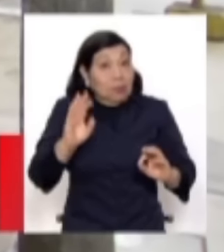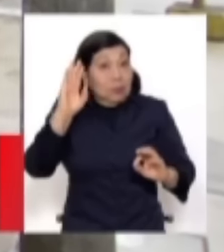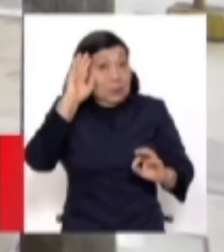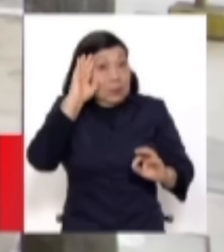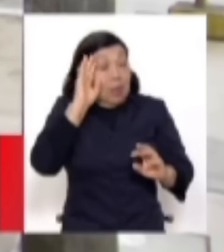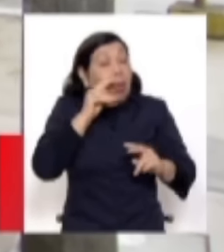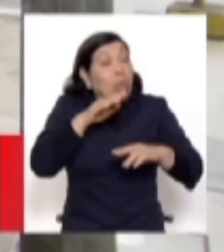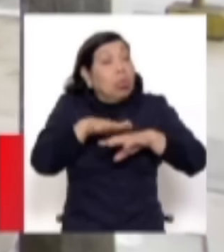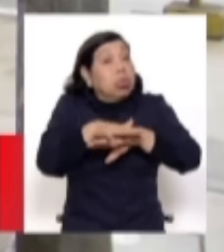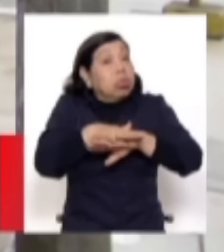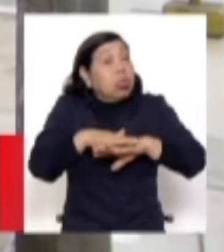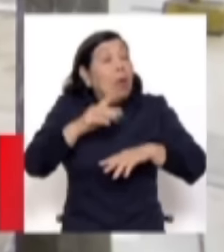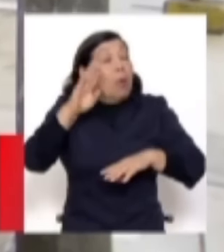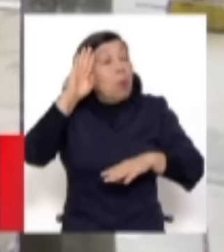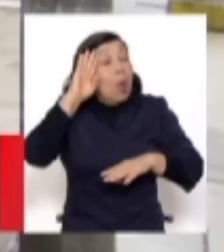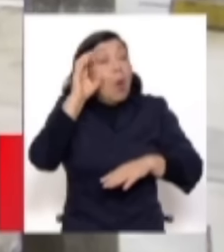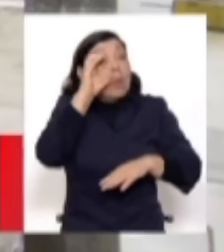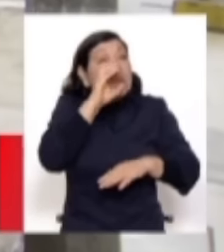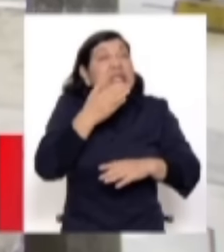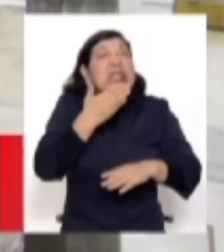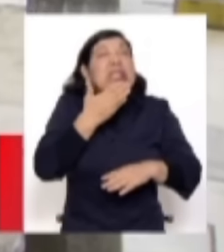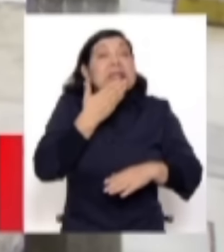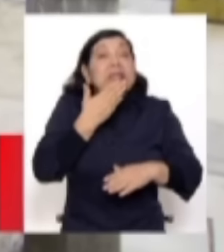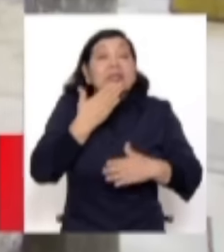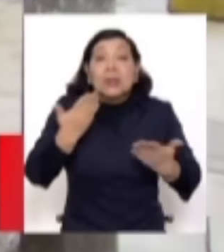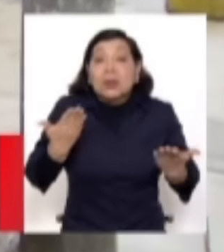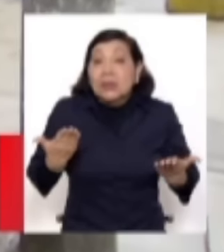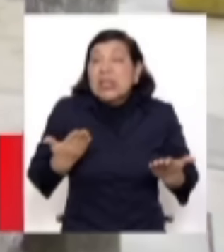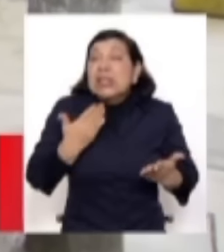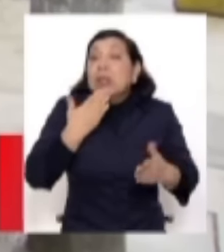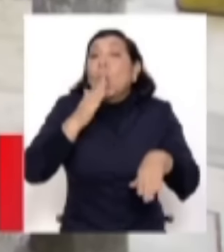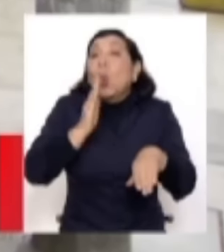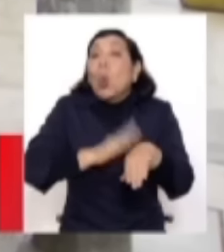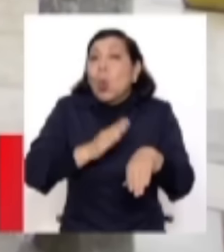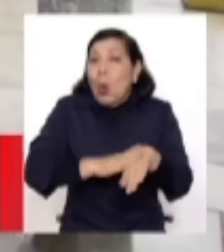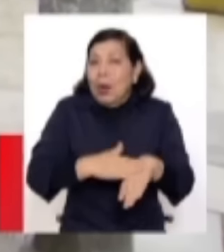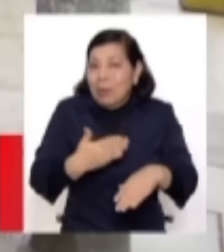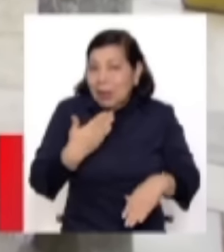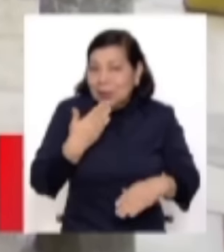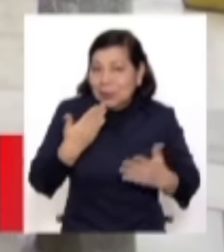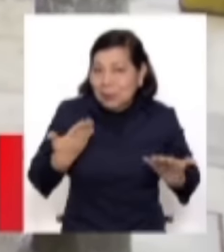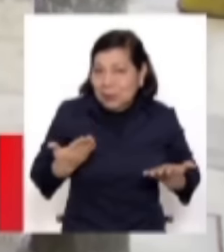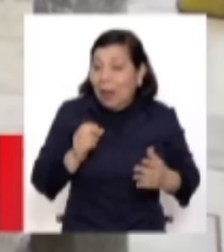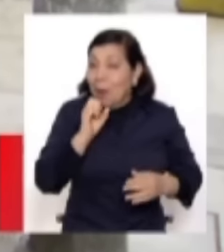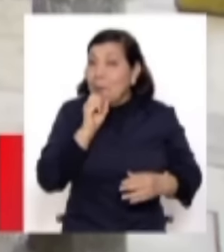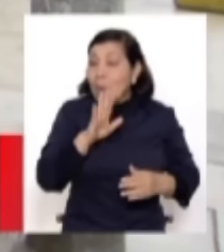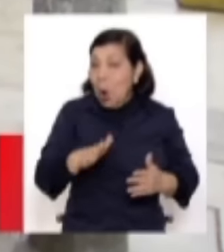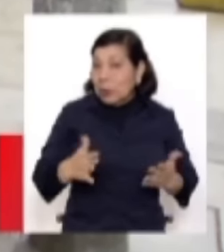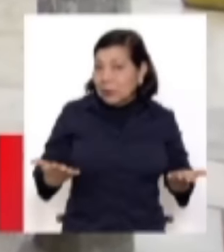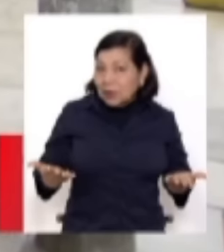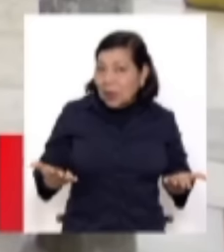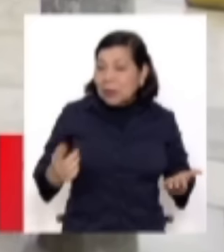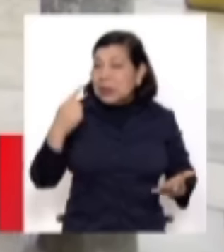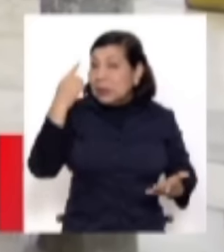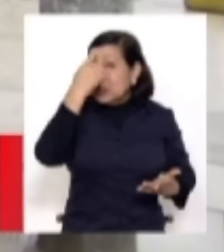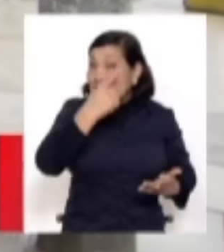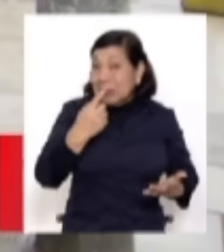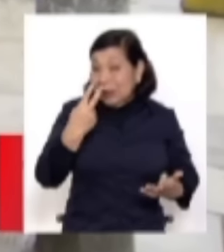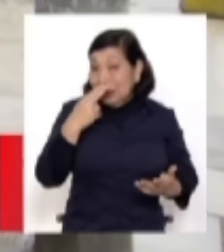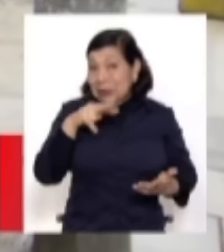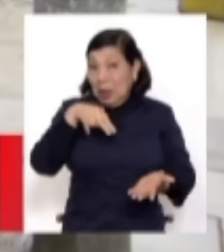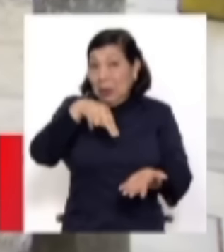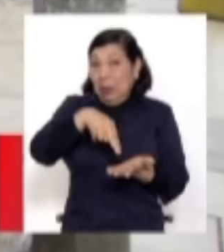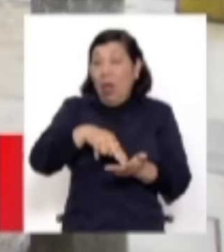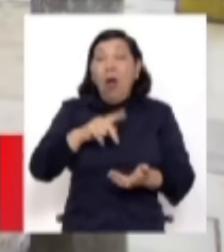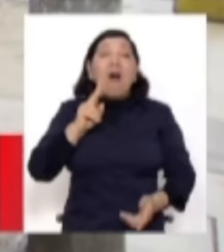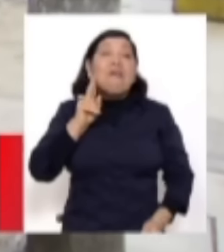tienen el caso van a finalmente dar con los responsables, debido a que, como lo hemos mostrado en imágenes, el rostro de uno de ellos